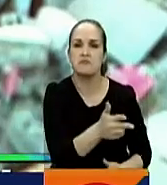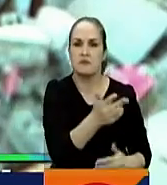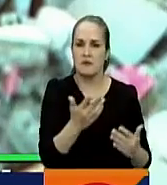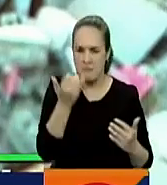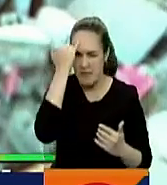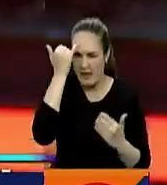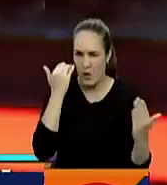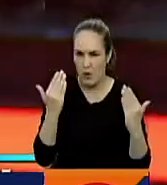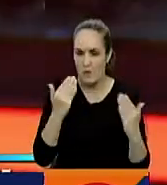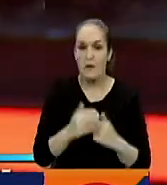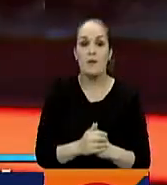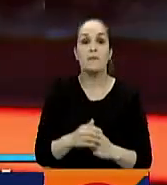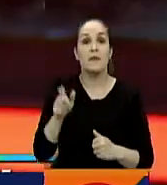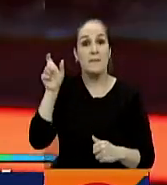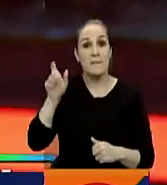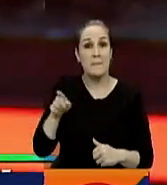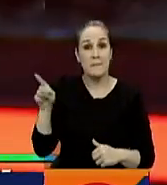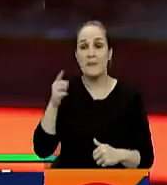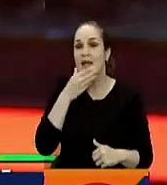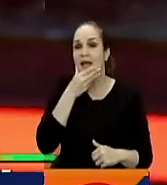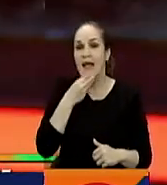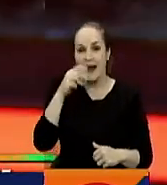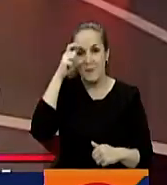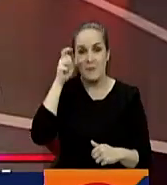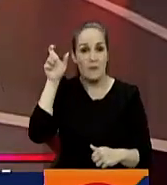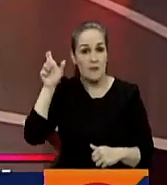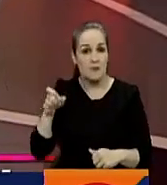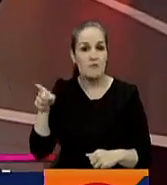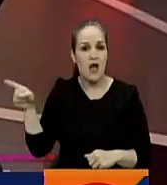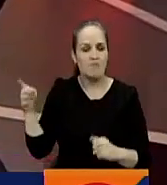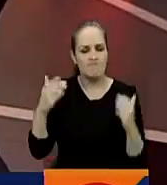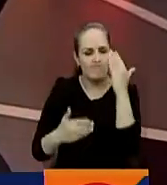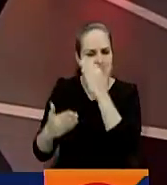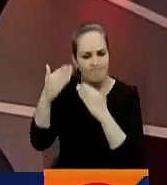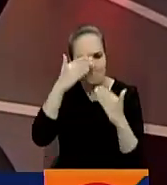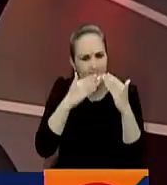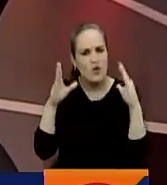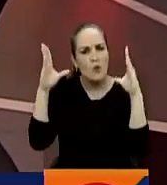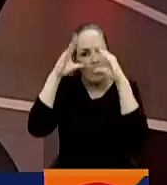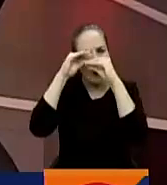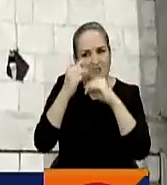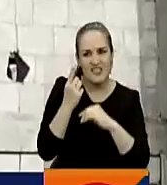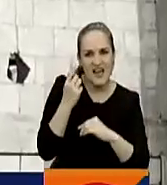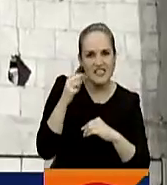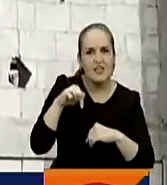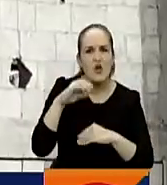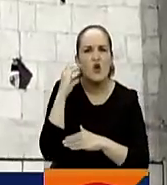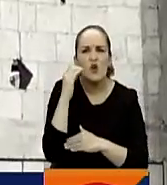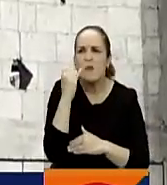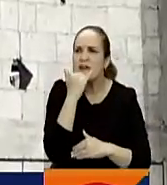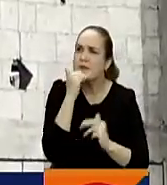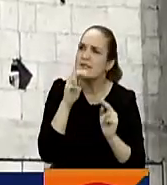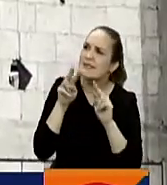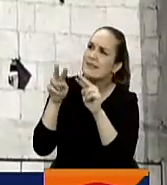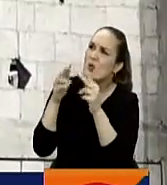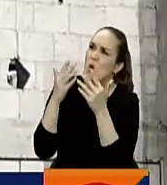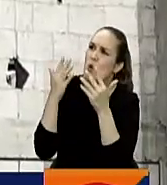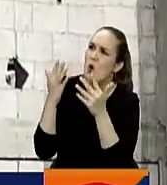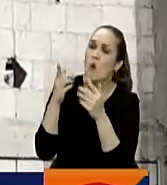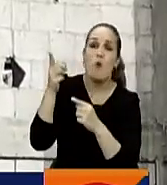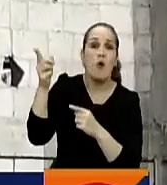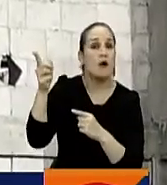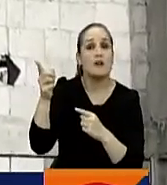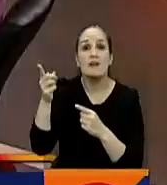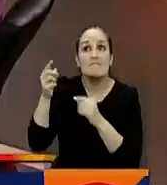Jaramillo analizó con expertos la situación de Gaza y la posición de Colombia frente a este genocidio centrada en suspender la compra de armas